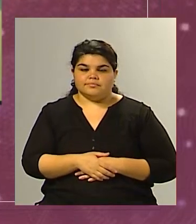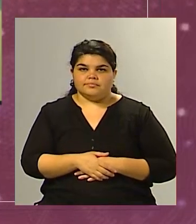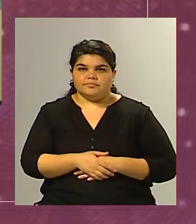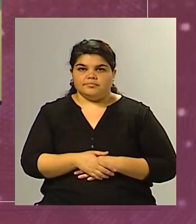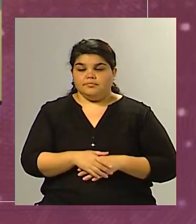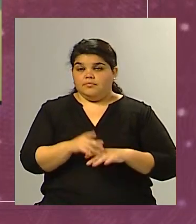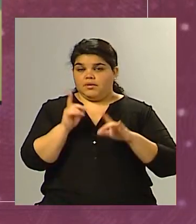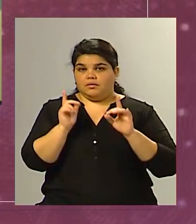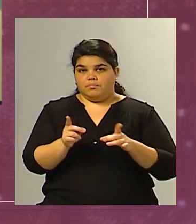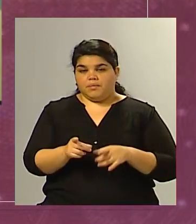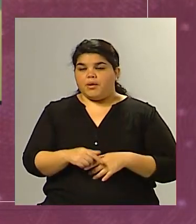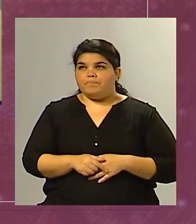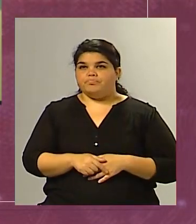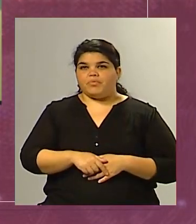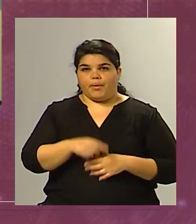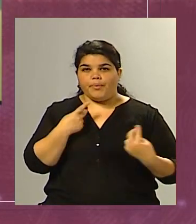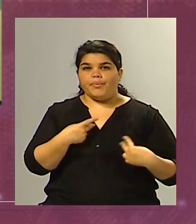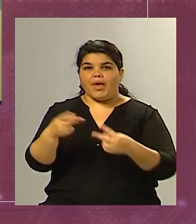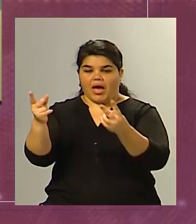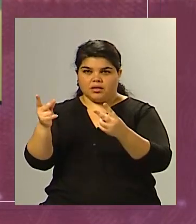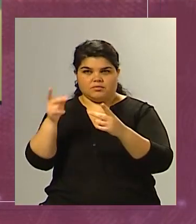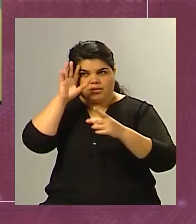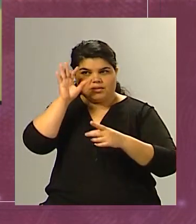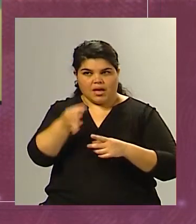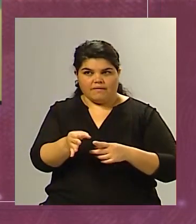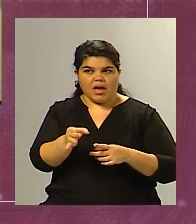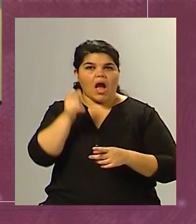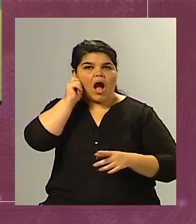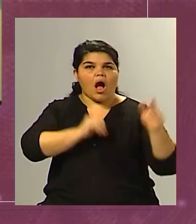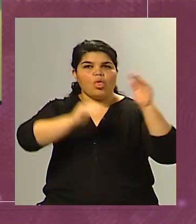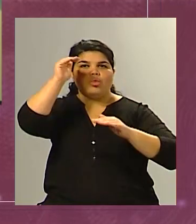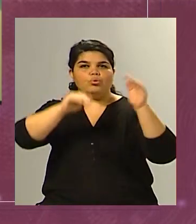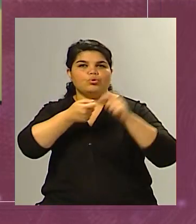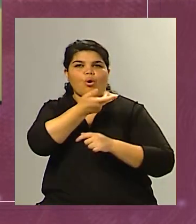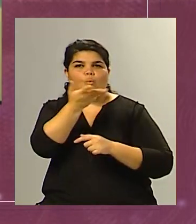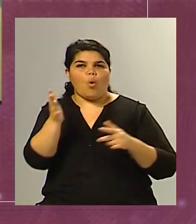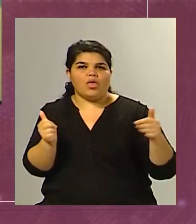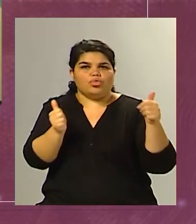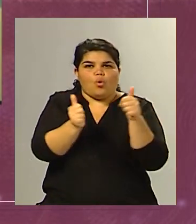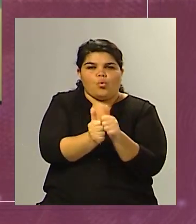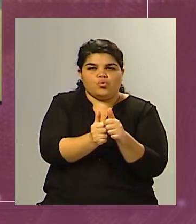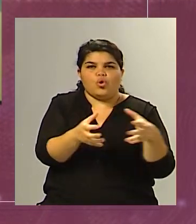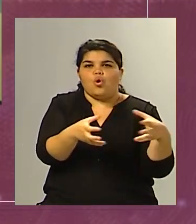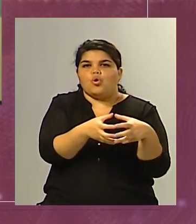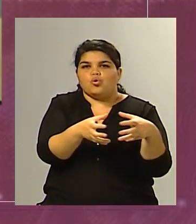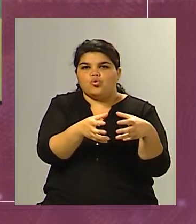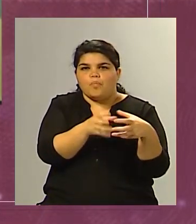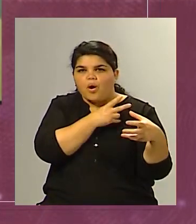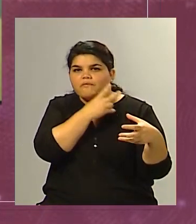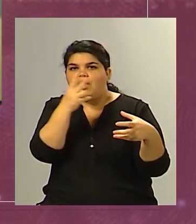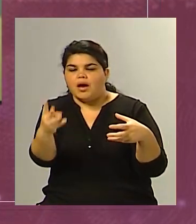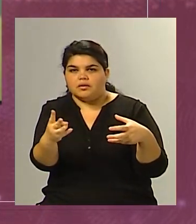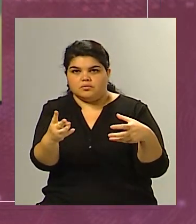por ¿cuántos mayores? Se entiende que va a un mayor mínimo, pero ¿cuántos es lo que ustedes por ahí le piden al grupo de